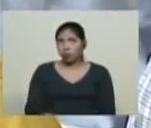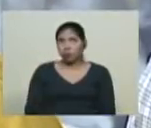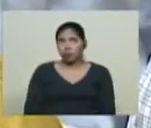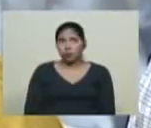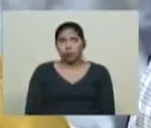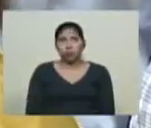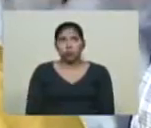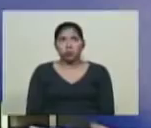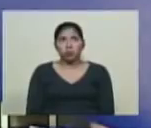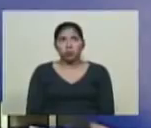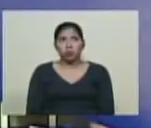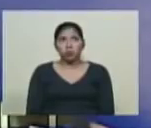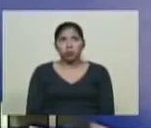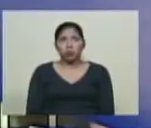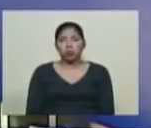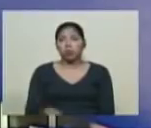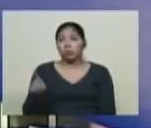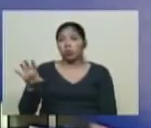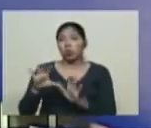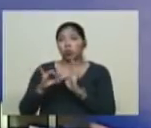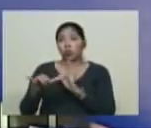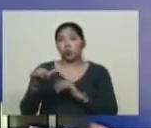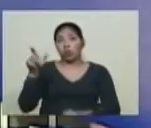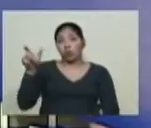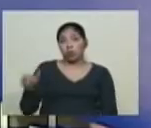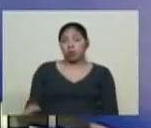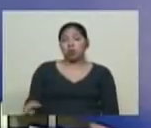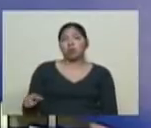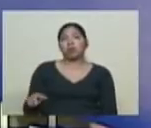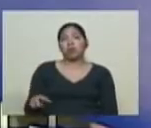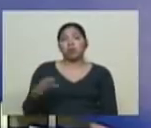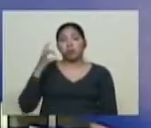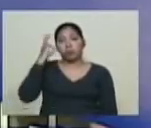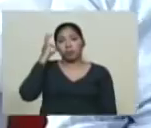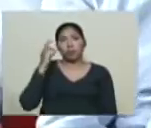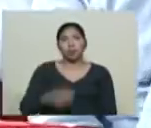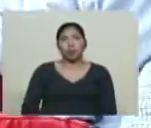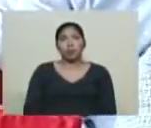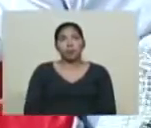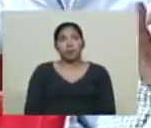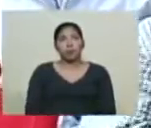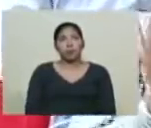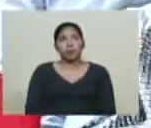Está la constituyente y los constituyentes de las personas con discapacidad.